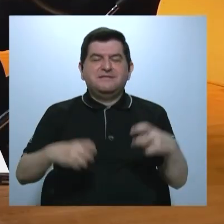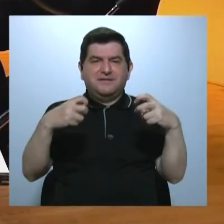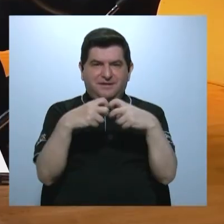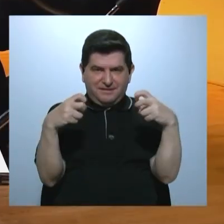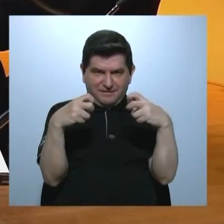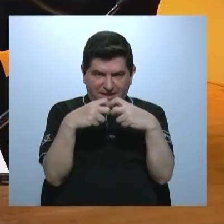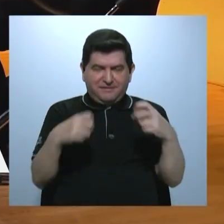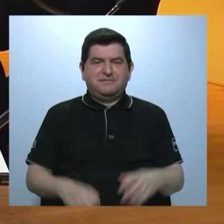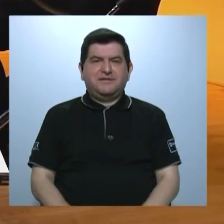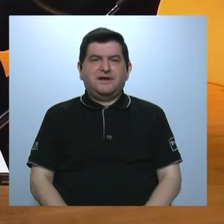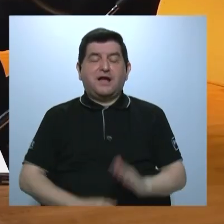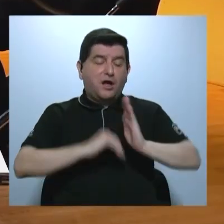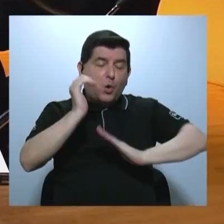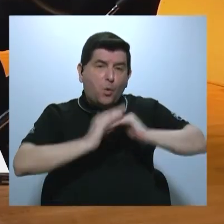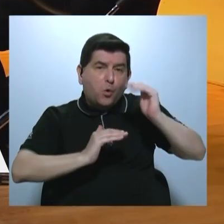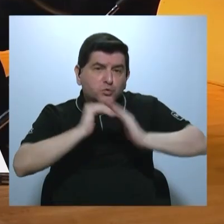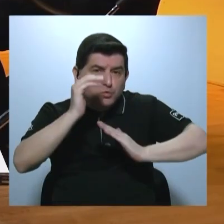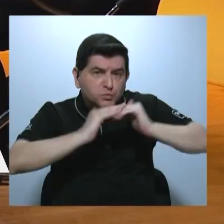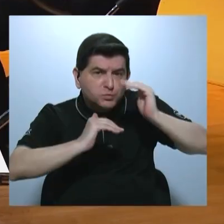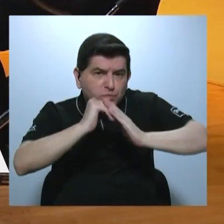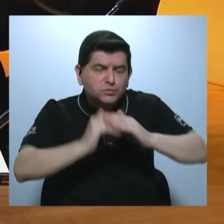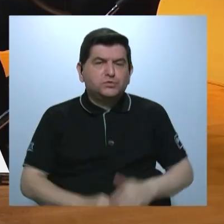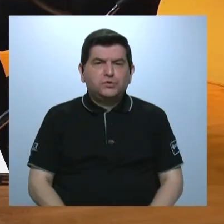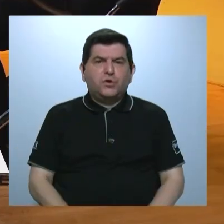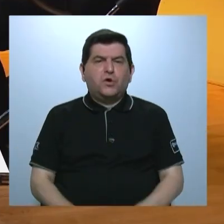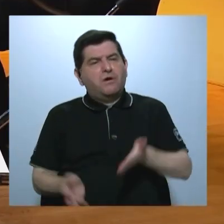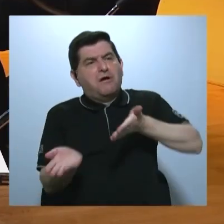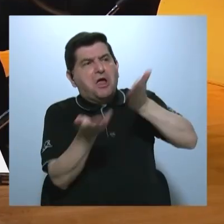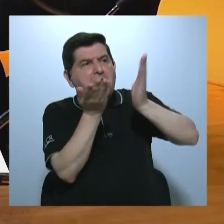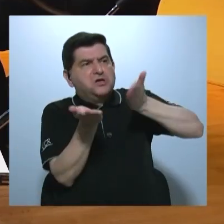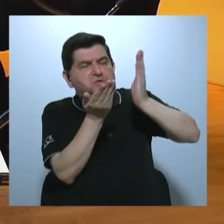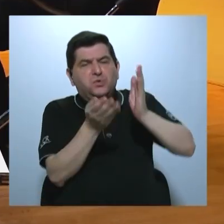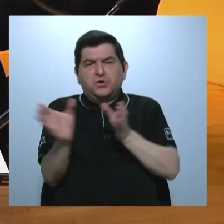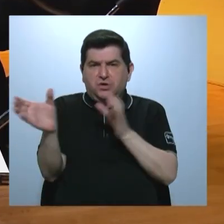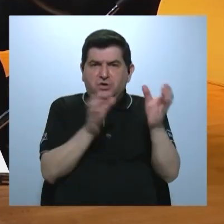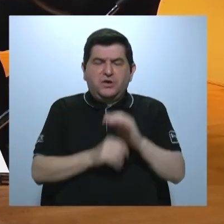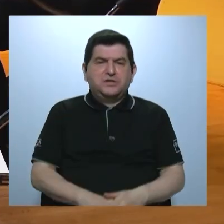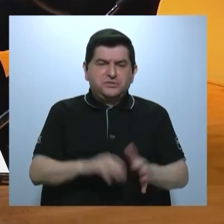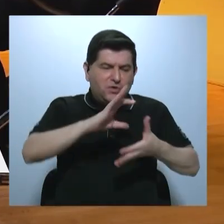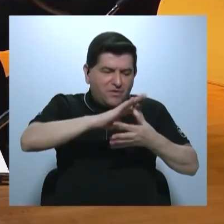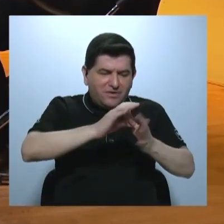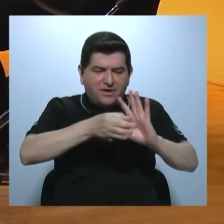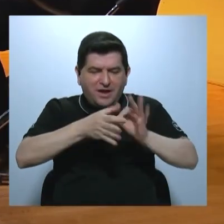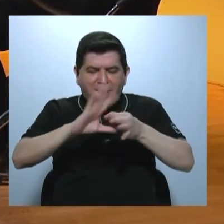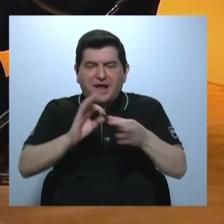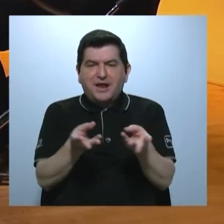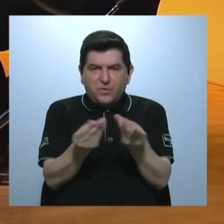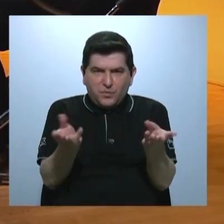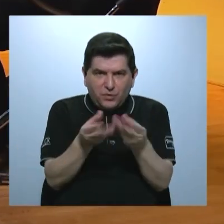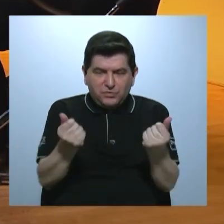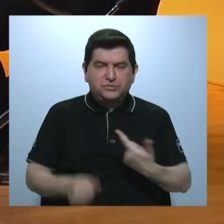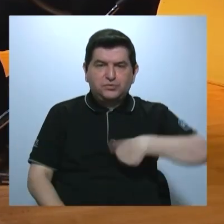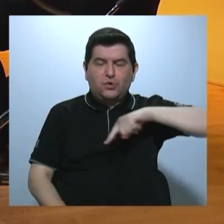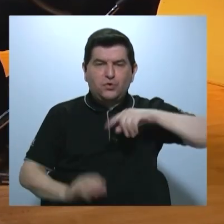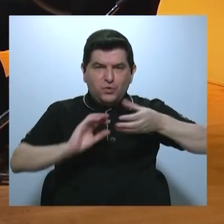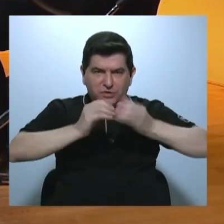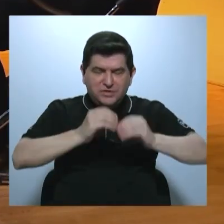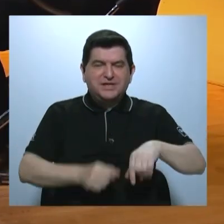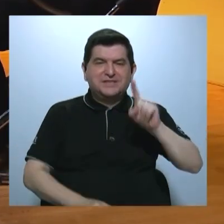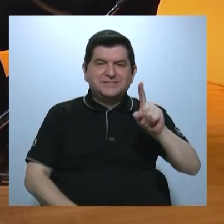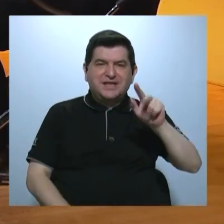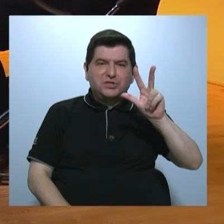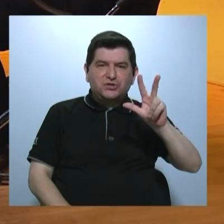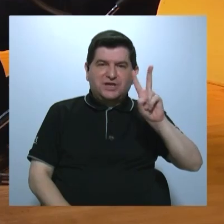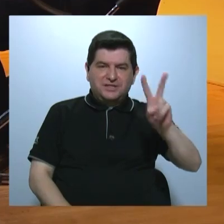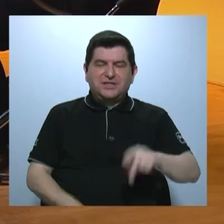eléctrico, el sector constructivo, las actividades de exportación, de comercio, los encadenamientos productivos. Entonces, nuestro índice tiene 132